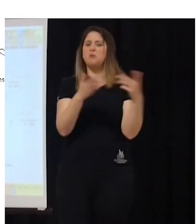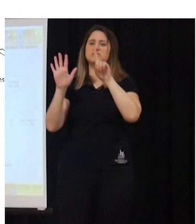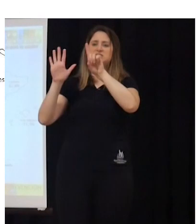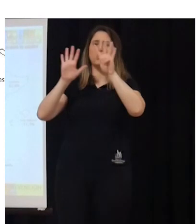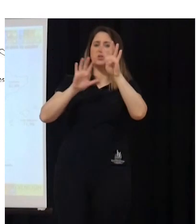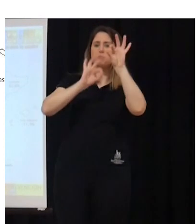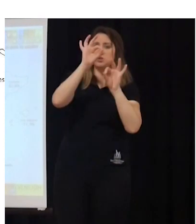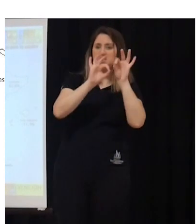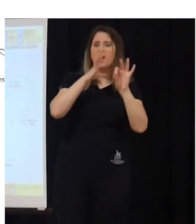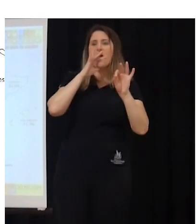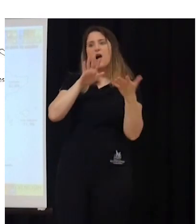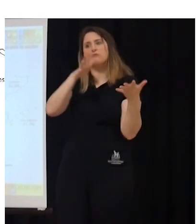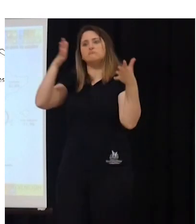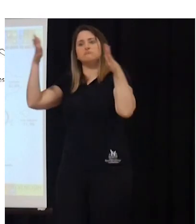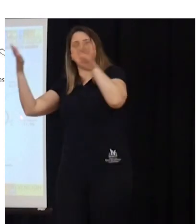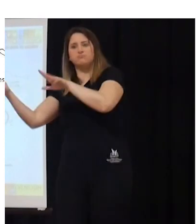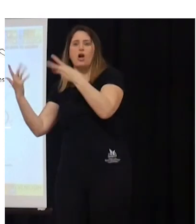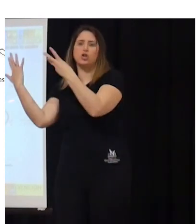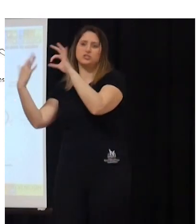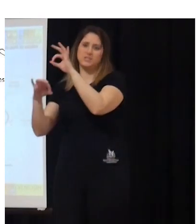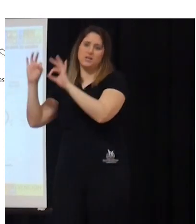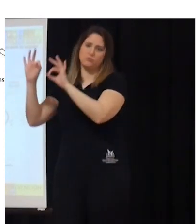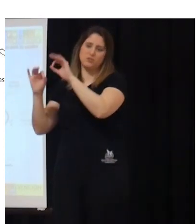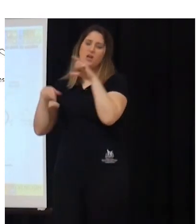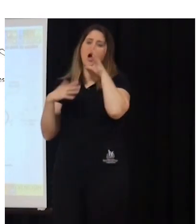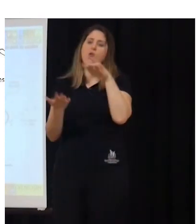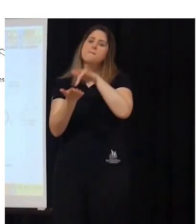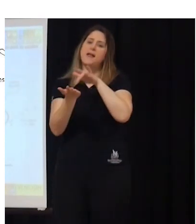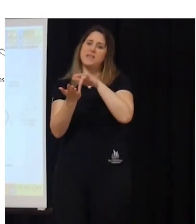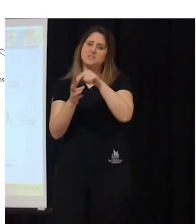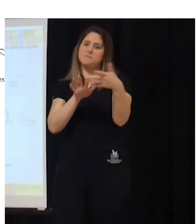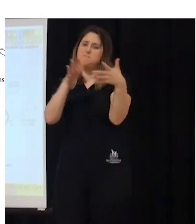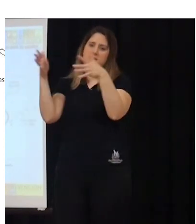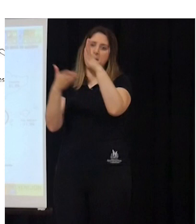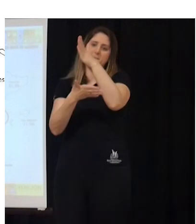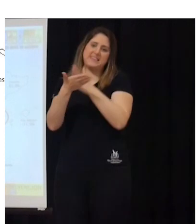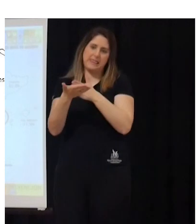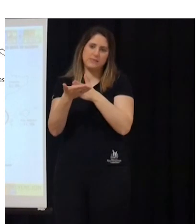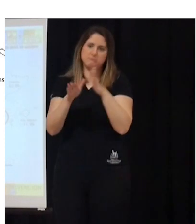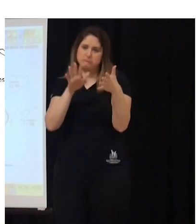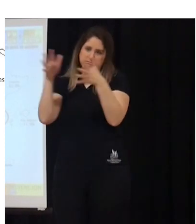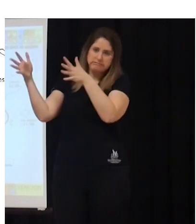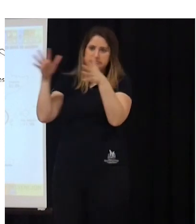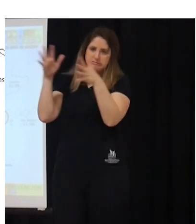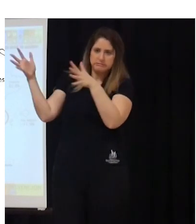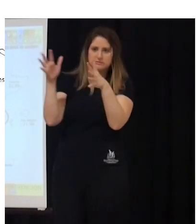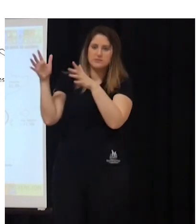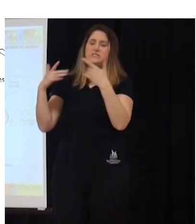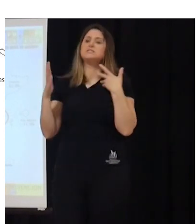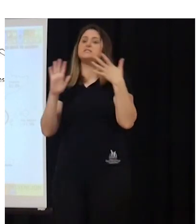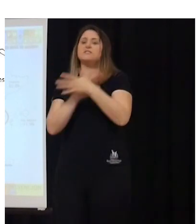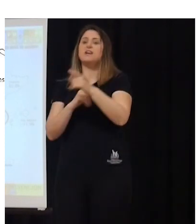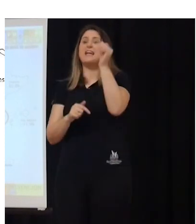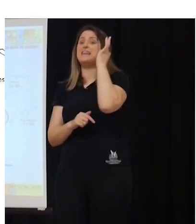64%, estábamos ya en torno al 80%. La Comunidad Valenciana efectivamente está ahí en la media. Por lo tanto, podemos decir que